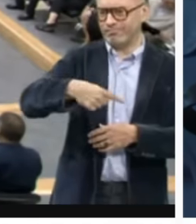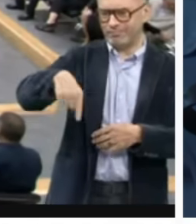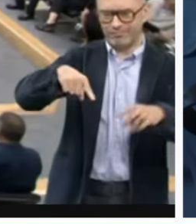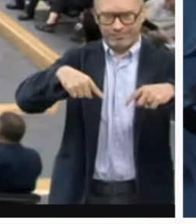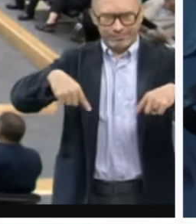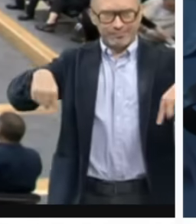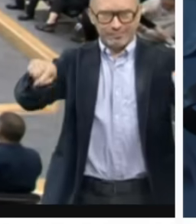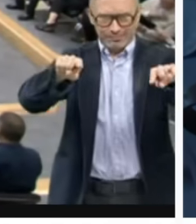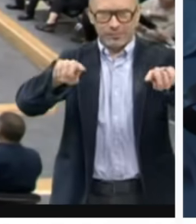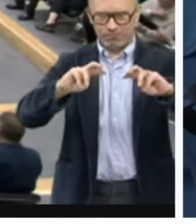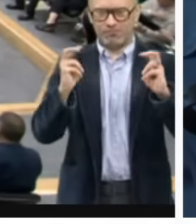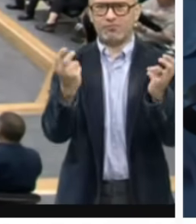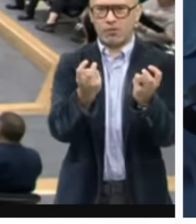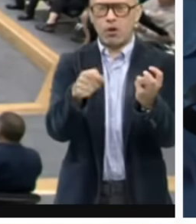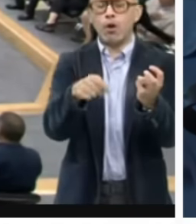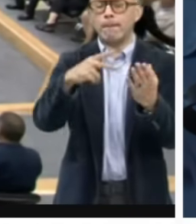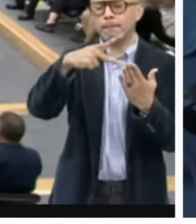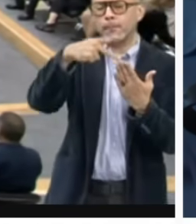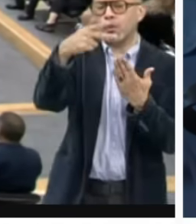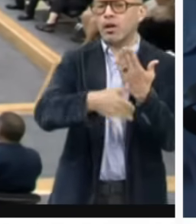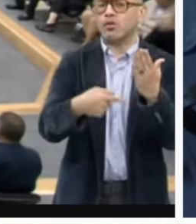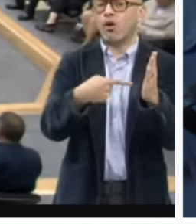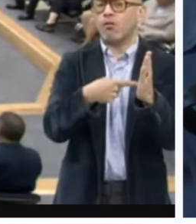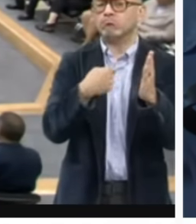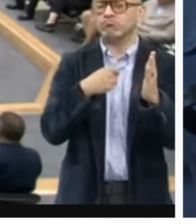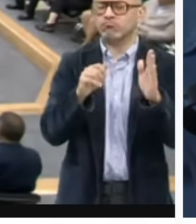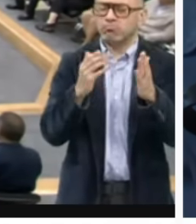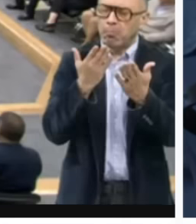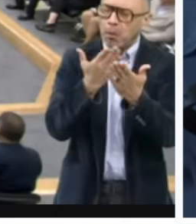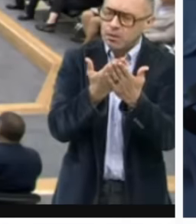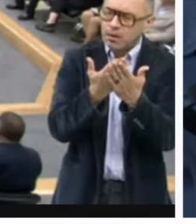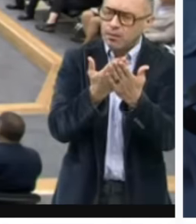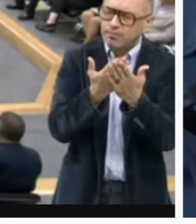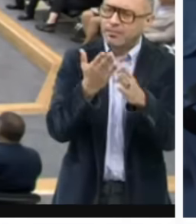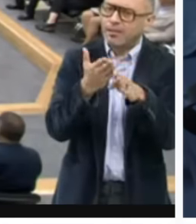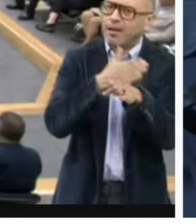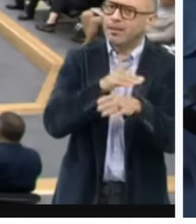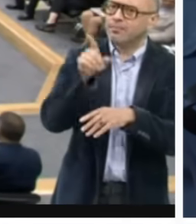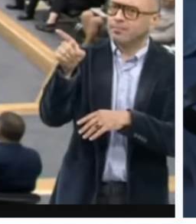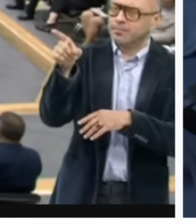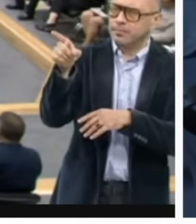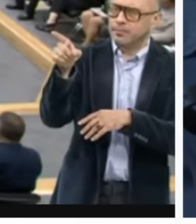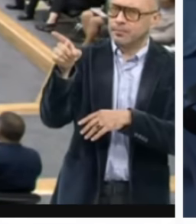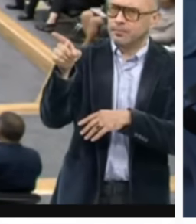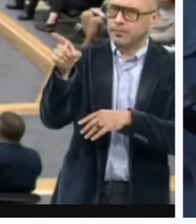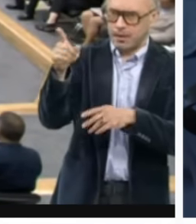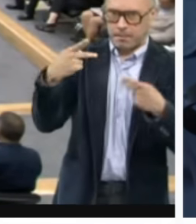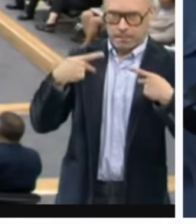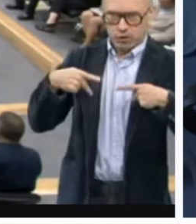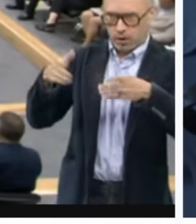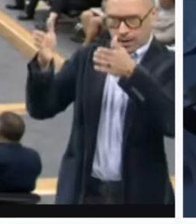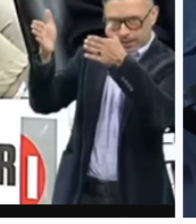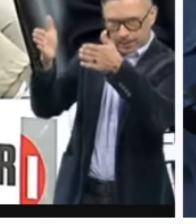un proyecto para dar contestación a una consulta que hace este